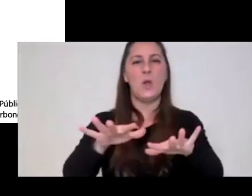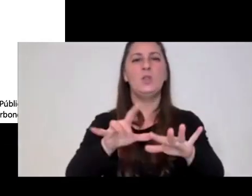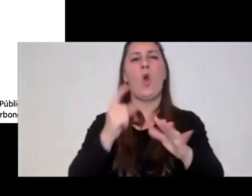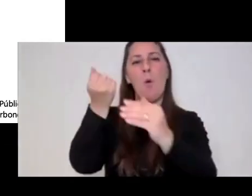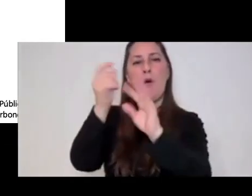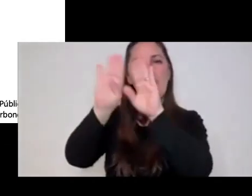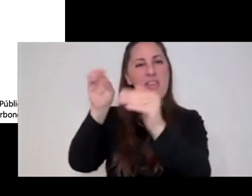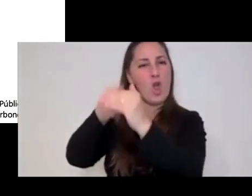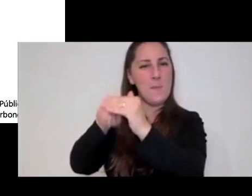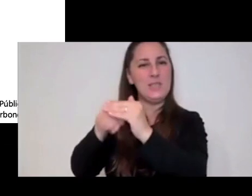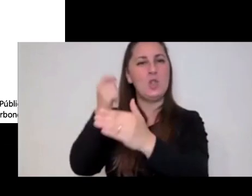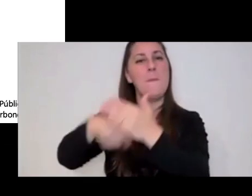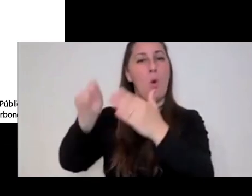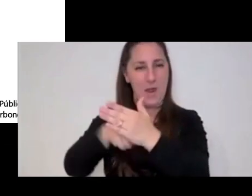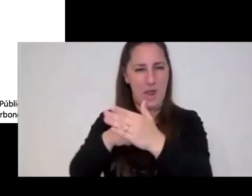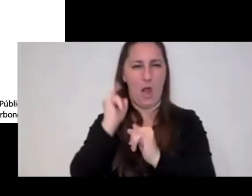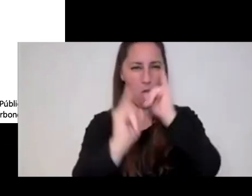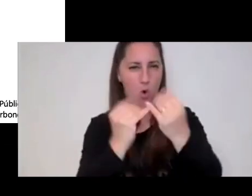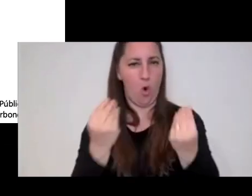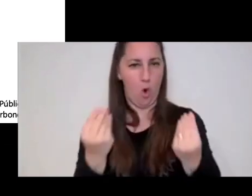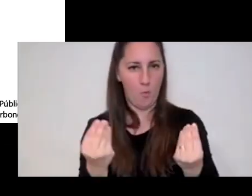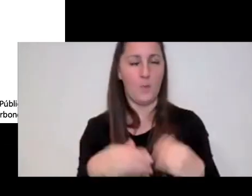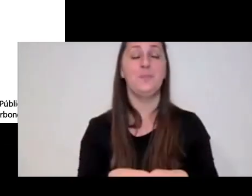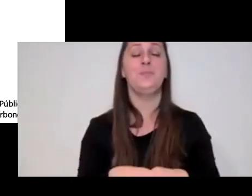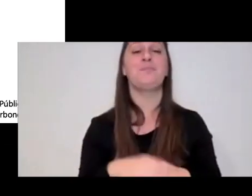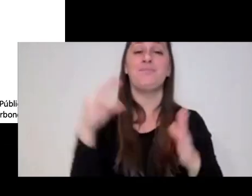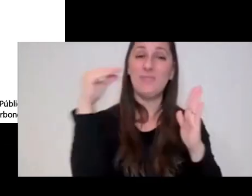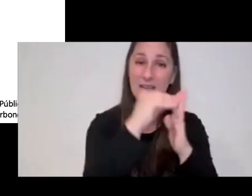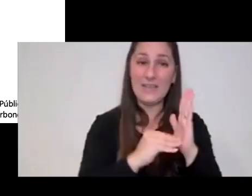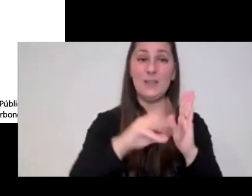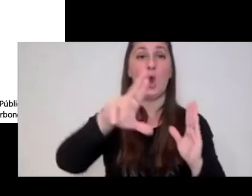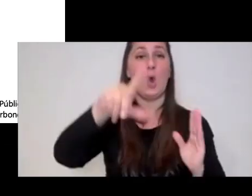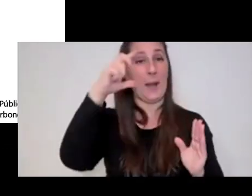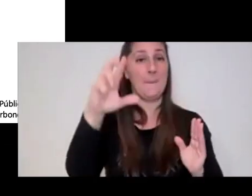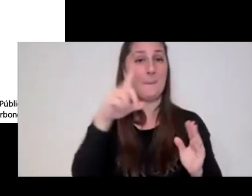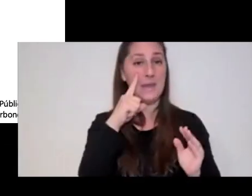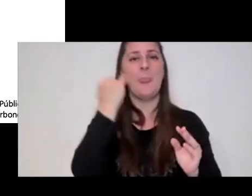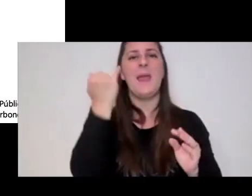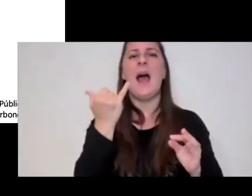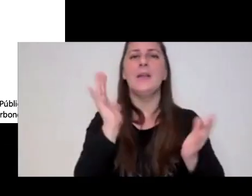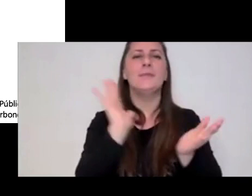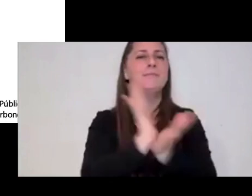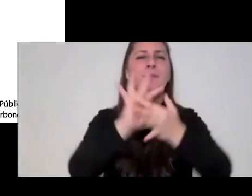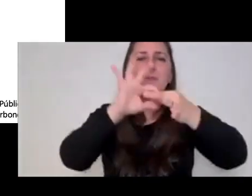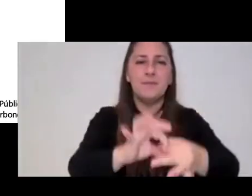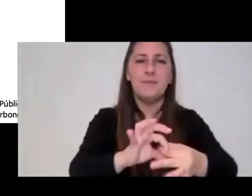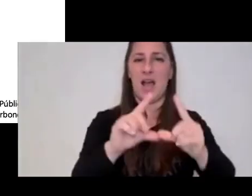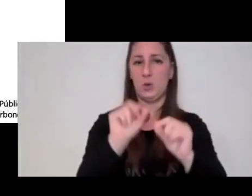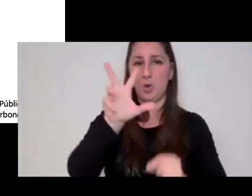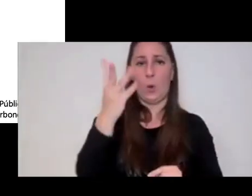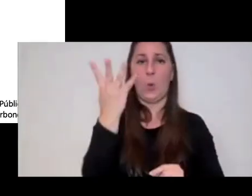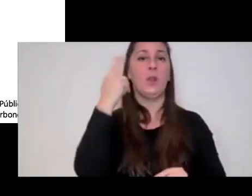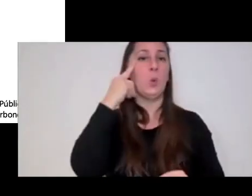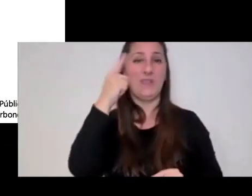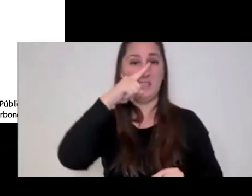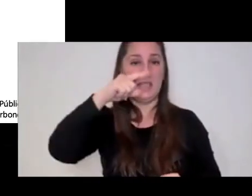Pero bueno, básicamente este registro, este REPI, tiene un vínculo muy fuerte con el artículo 3 de la 4976